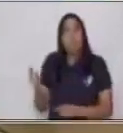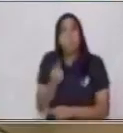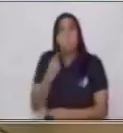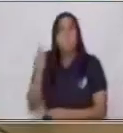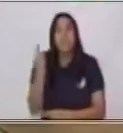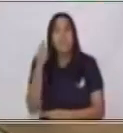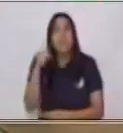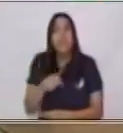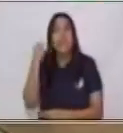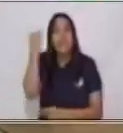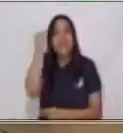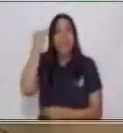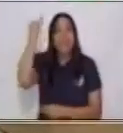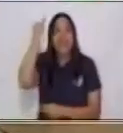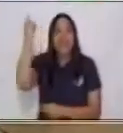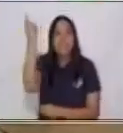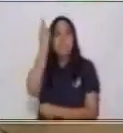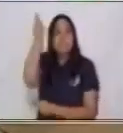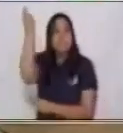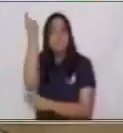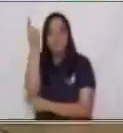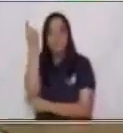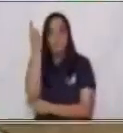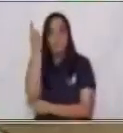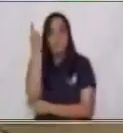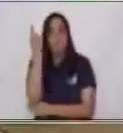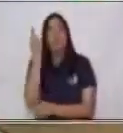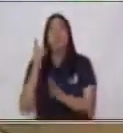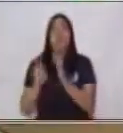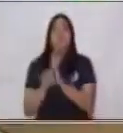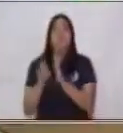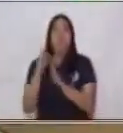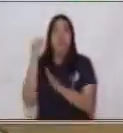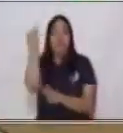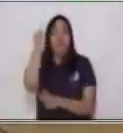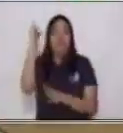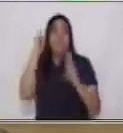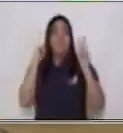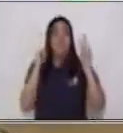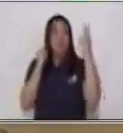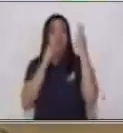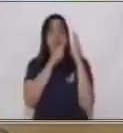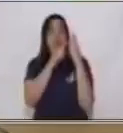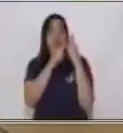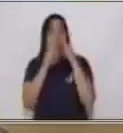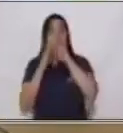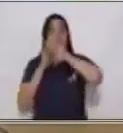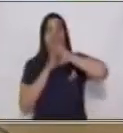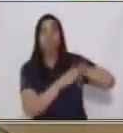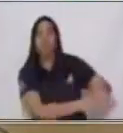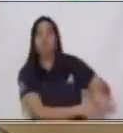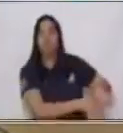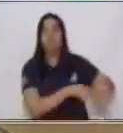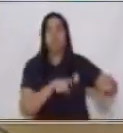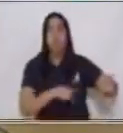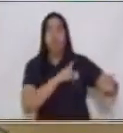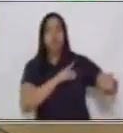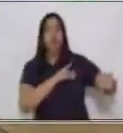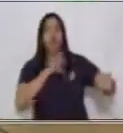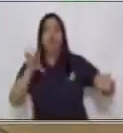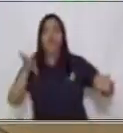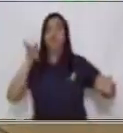las ideas principales. Vamos a desechar las ideas secundarias y únicamente nos vamos a quedar con las